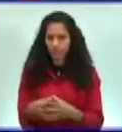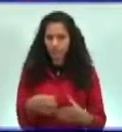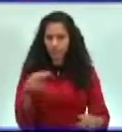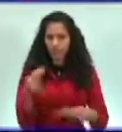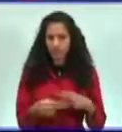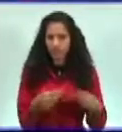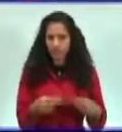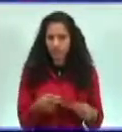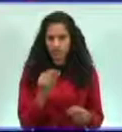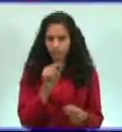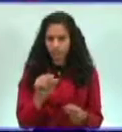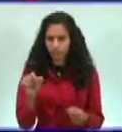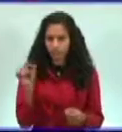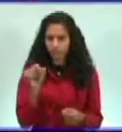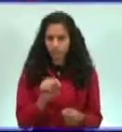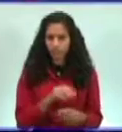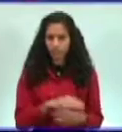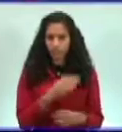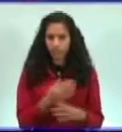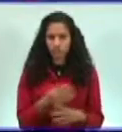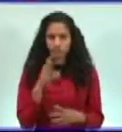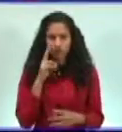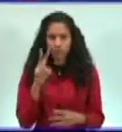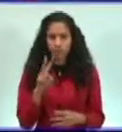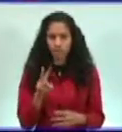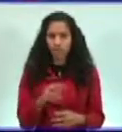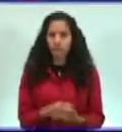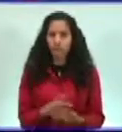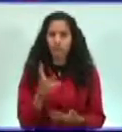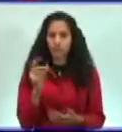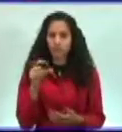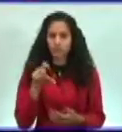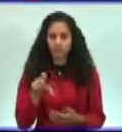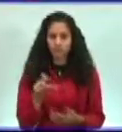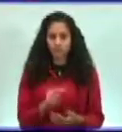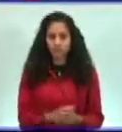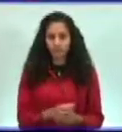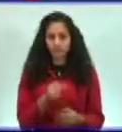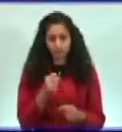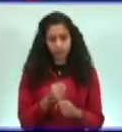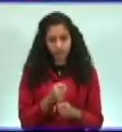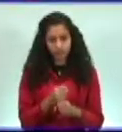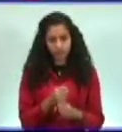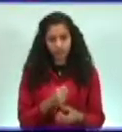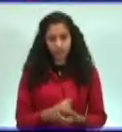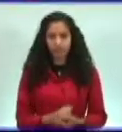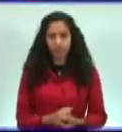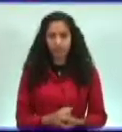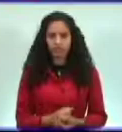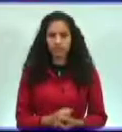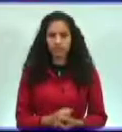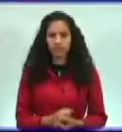a enlazar y luego buscaremos su resultado. Trabajen.